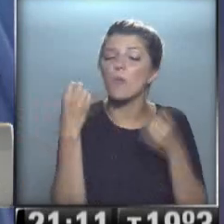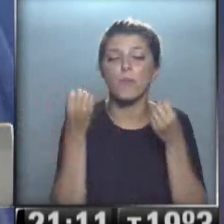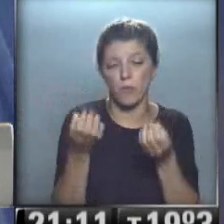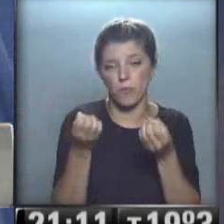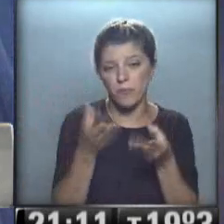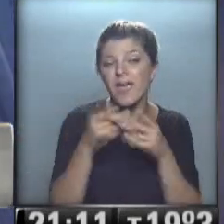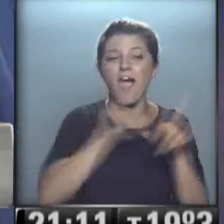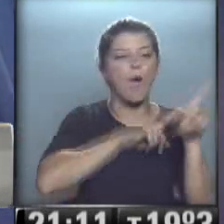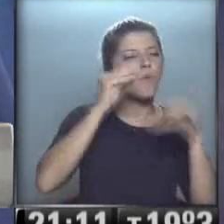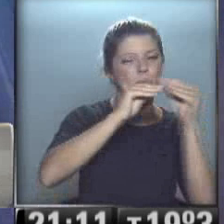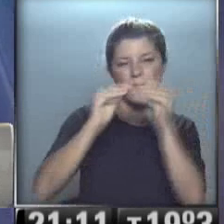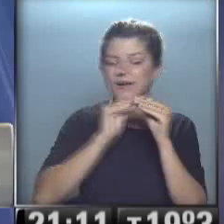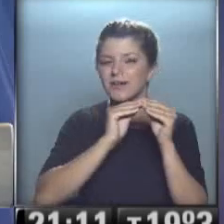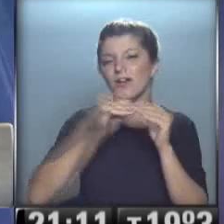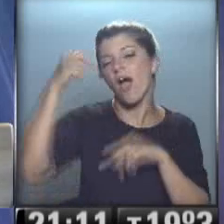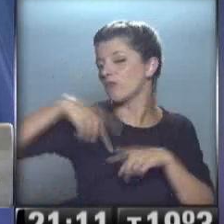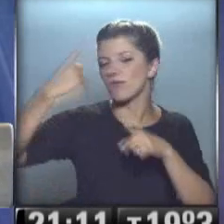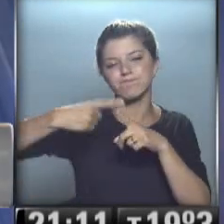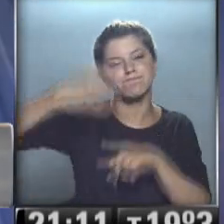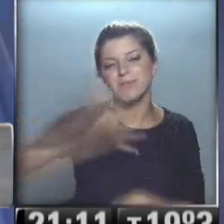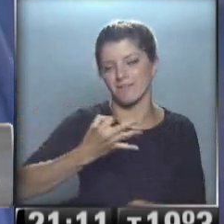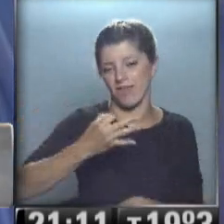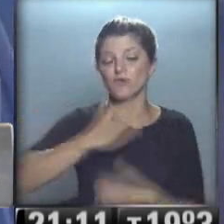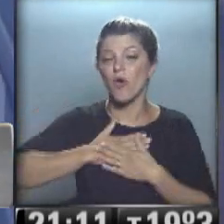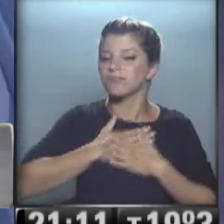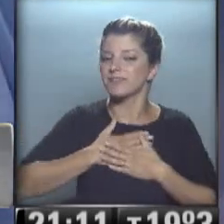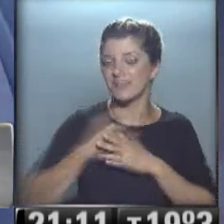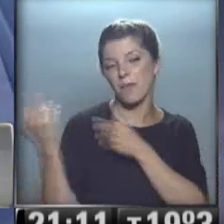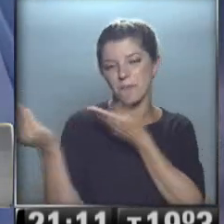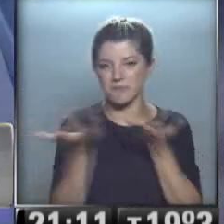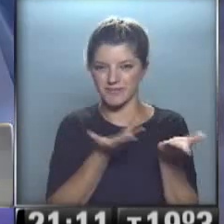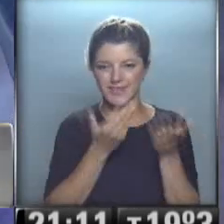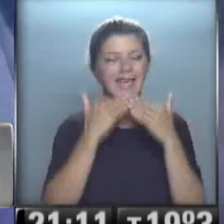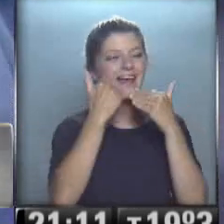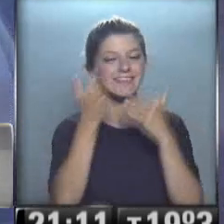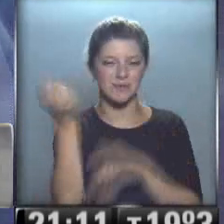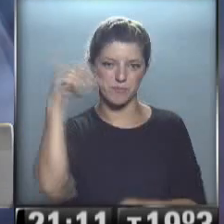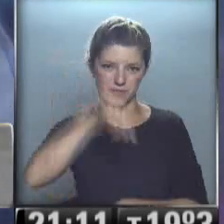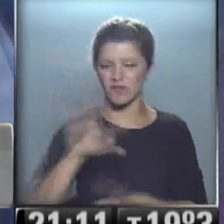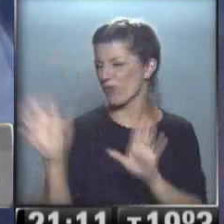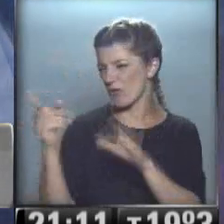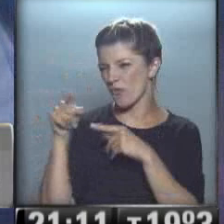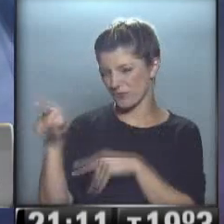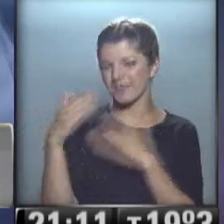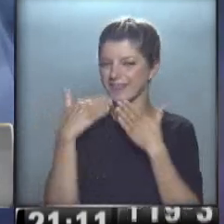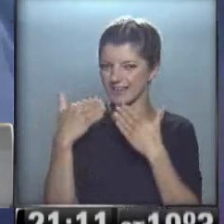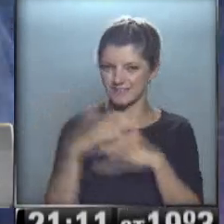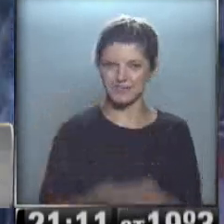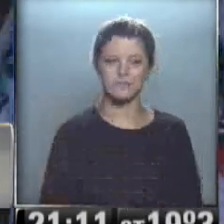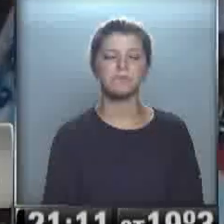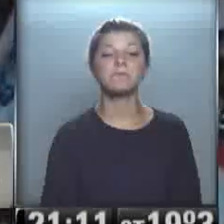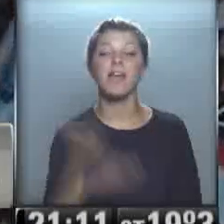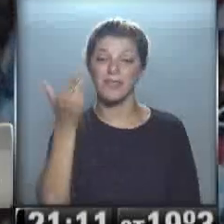con compañeros. Realmente una fiesta, muy honrada de que me hayan invitado. A celebrar, gracias por estar aquí con nosotros. No, por favor, a ustedes. Moria Casán también